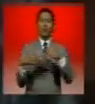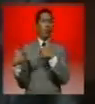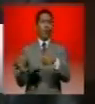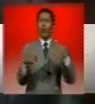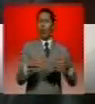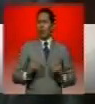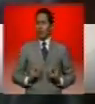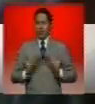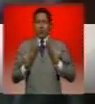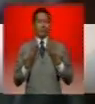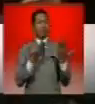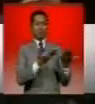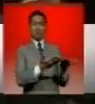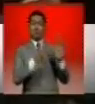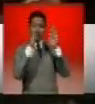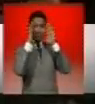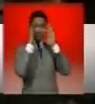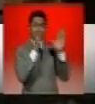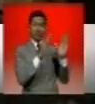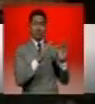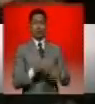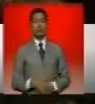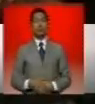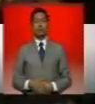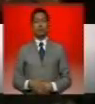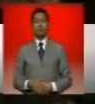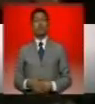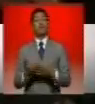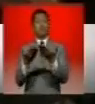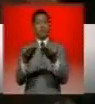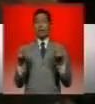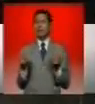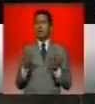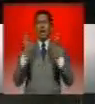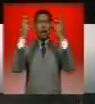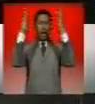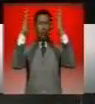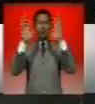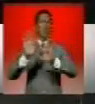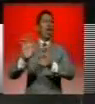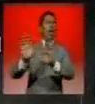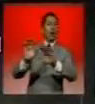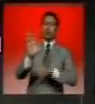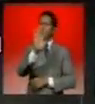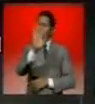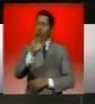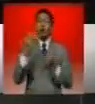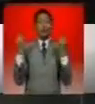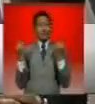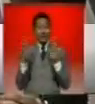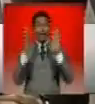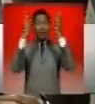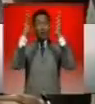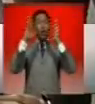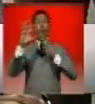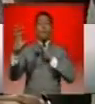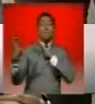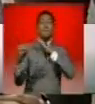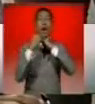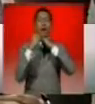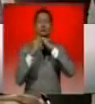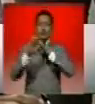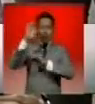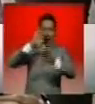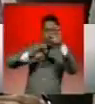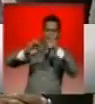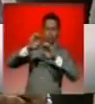las ganas de estudiar. Pero no reniegan de la celebración, sino que quieren añadirle la evaluación y el análisis